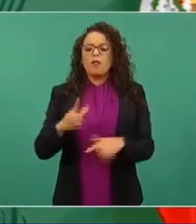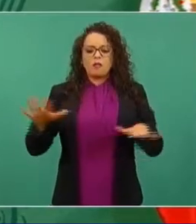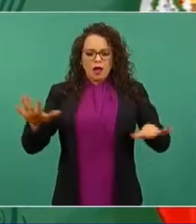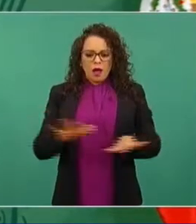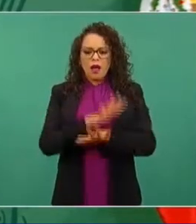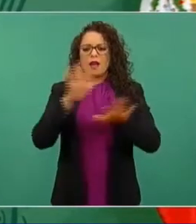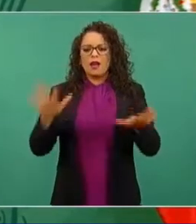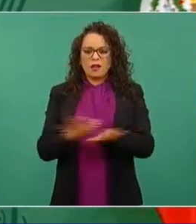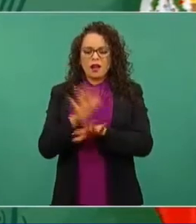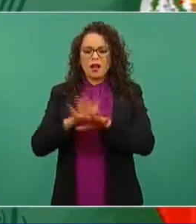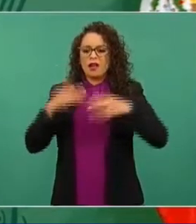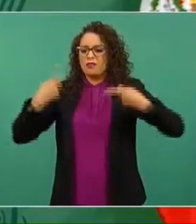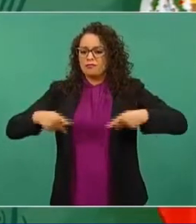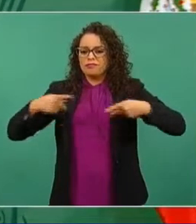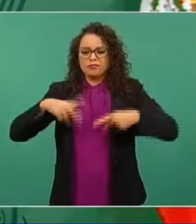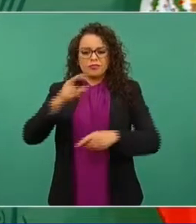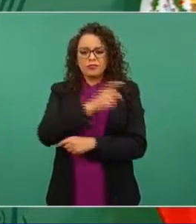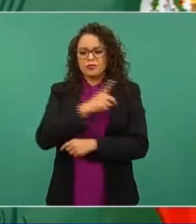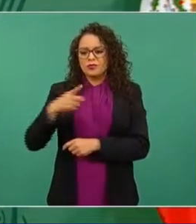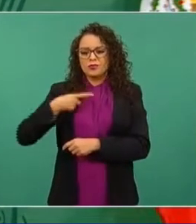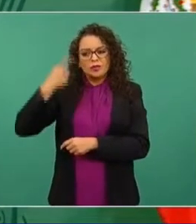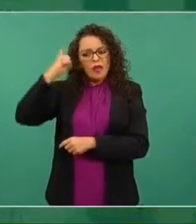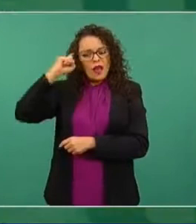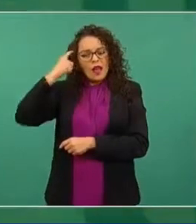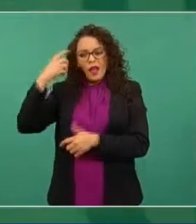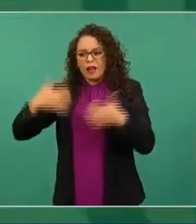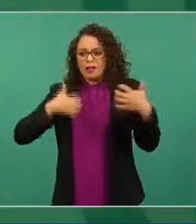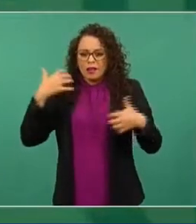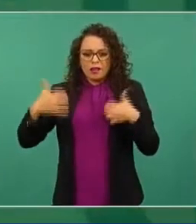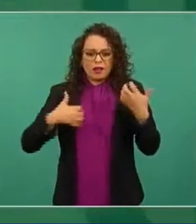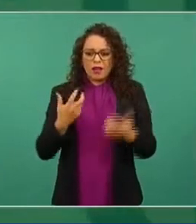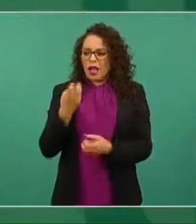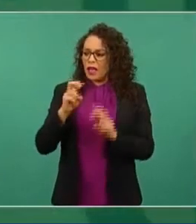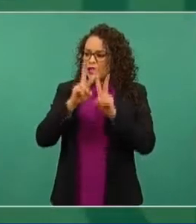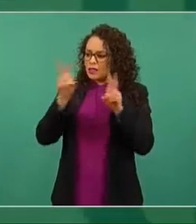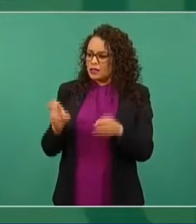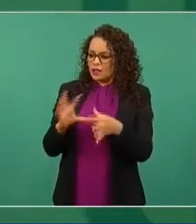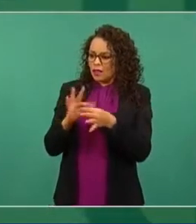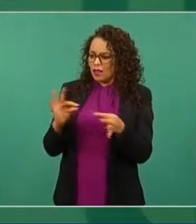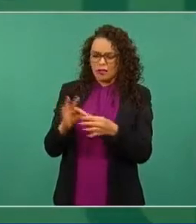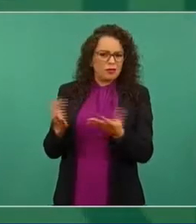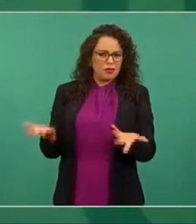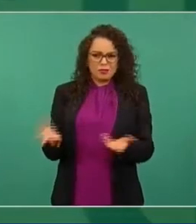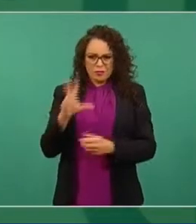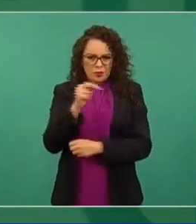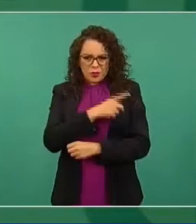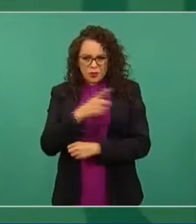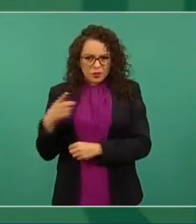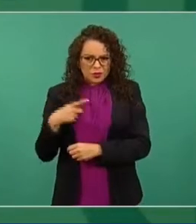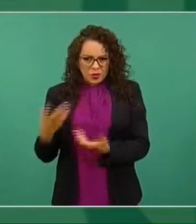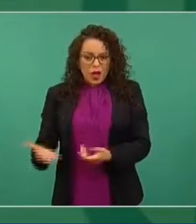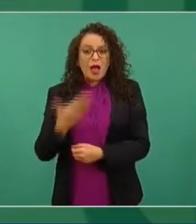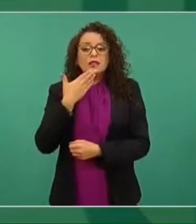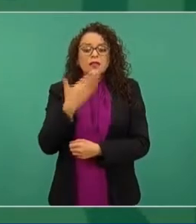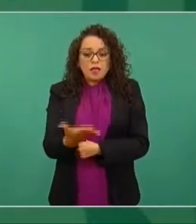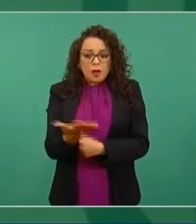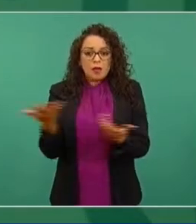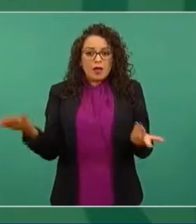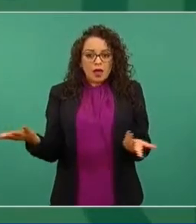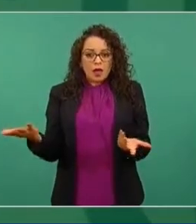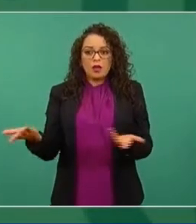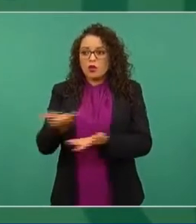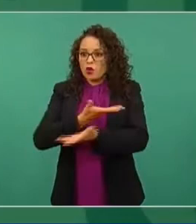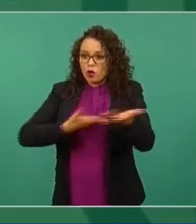de enojarse si hablamos sobre estos temas, y es muy bueno el debate porque no se pueden